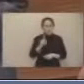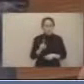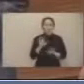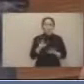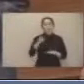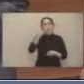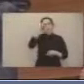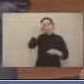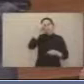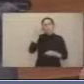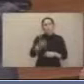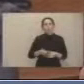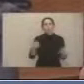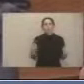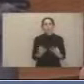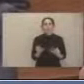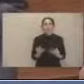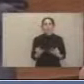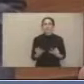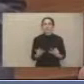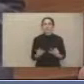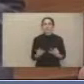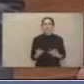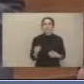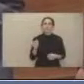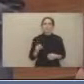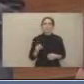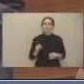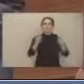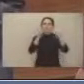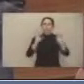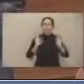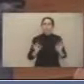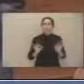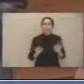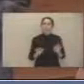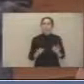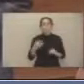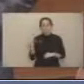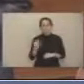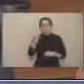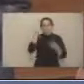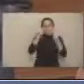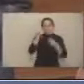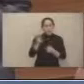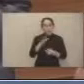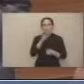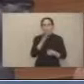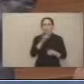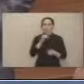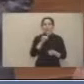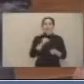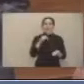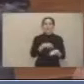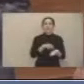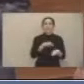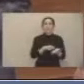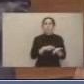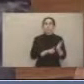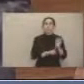pensara un poco en estos en esta en esta cuestión también no convendría porque claro cuándo el impuesto es más progresivo Oiga cuando